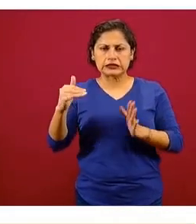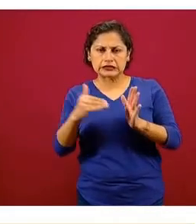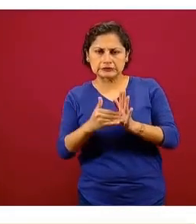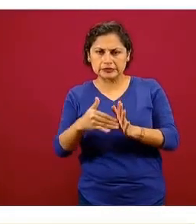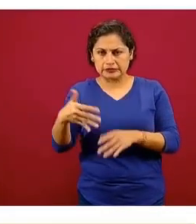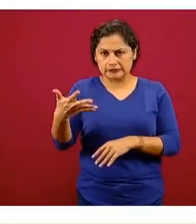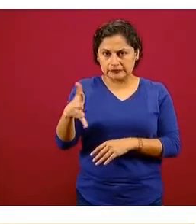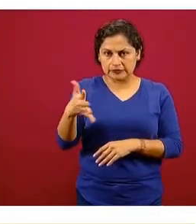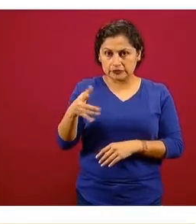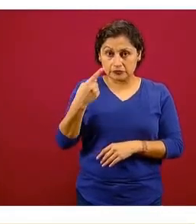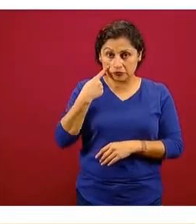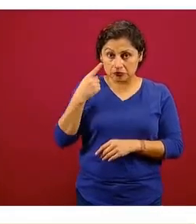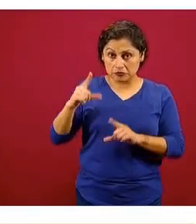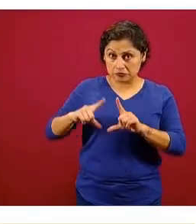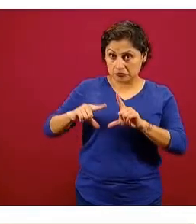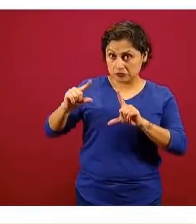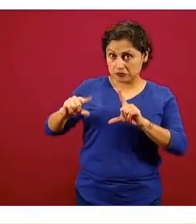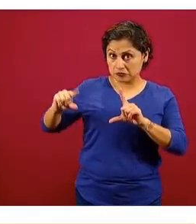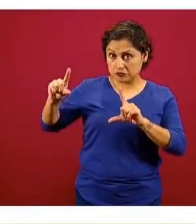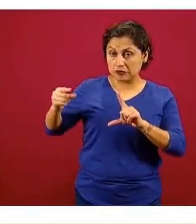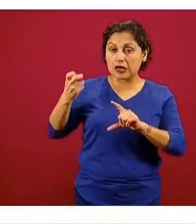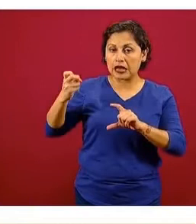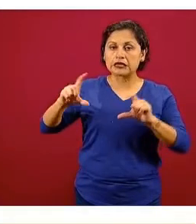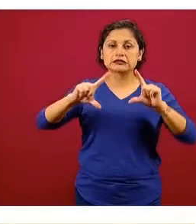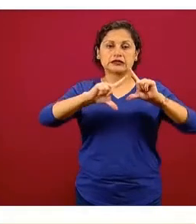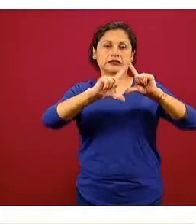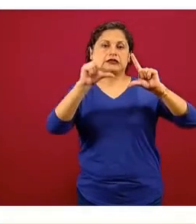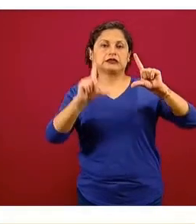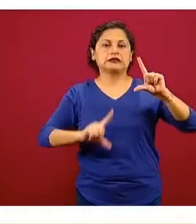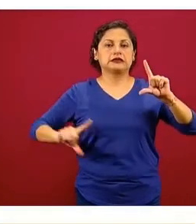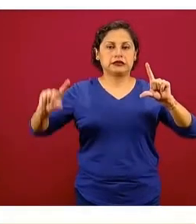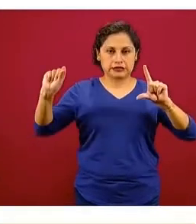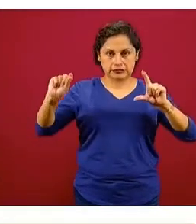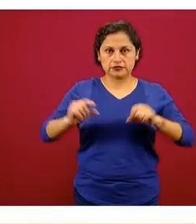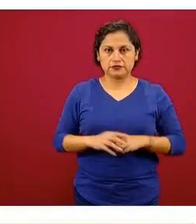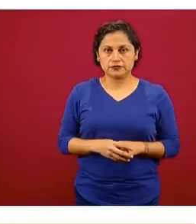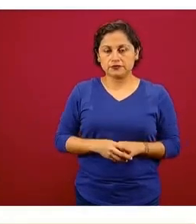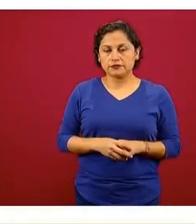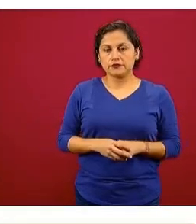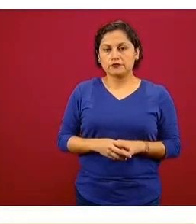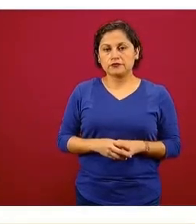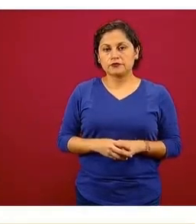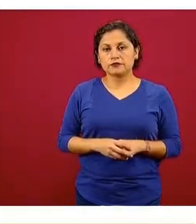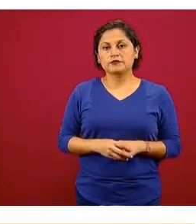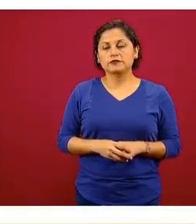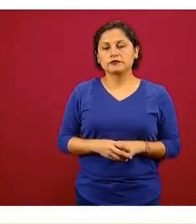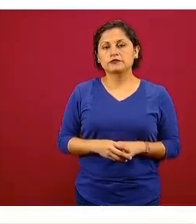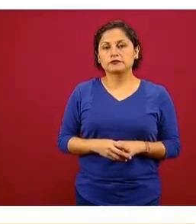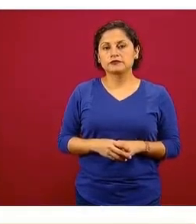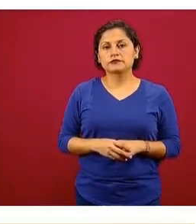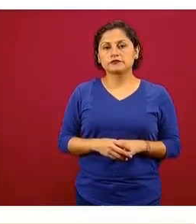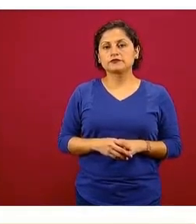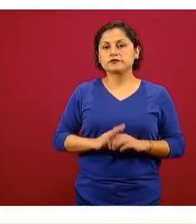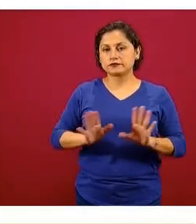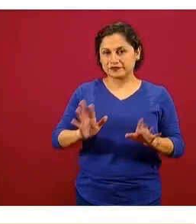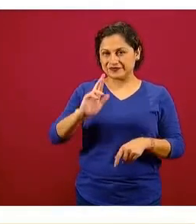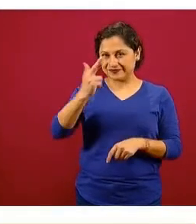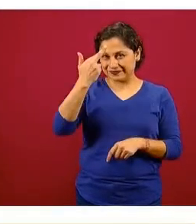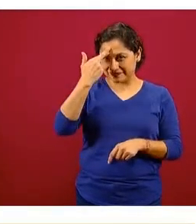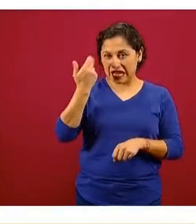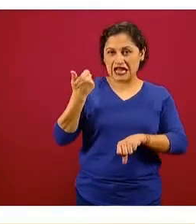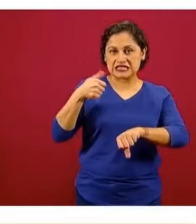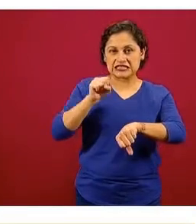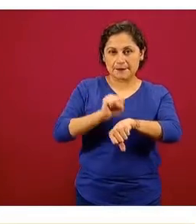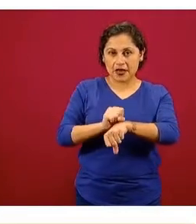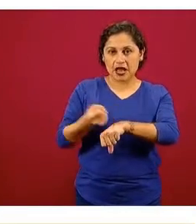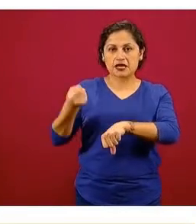Veámoslo en la gráfica. Todo esto es el panorama nacional. Recuerden que pasamos ya a presentarlo de manera semanal, dada